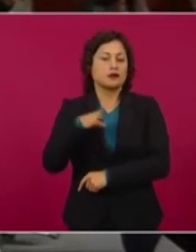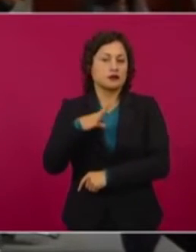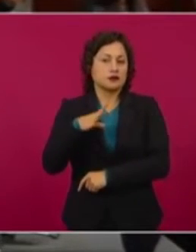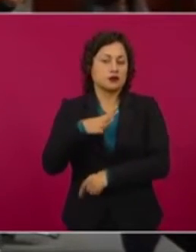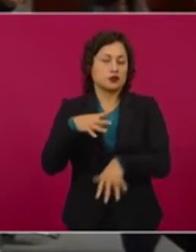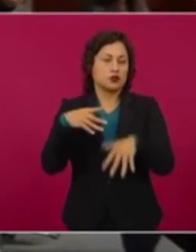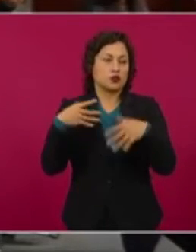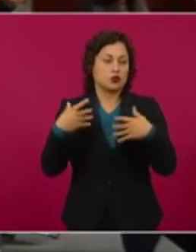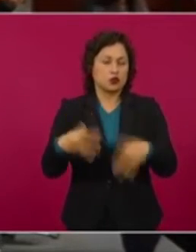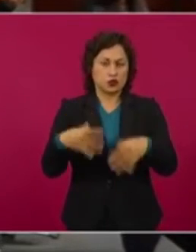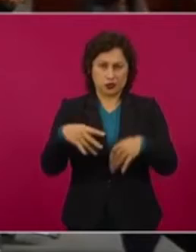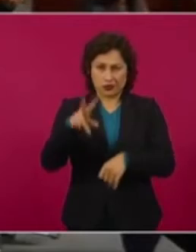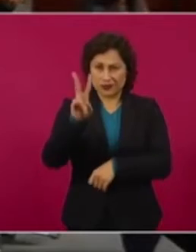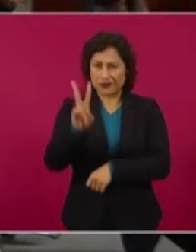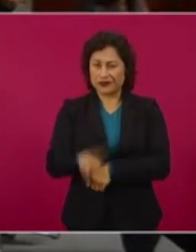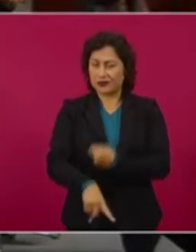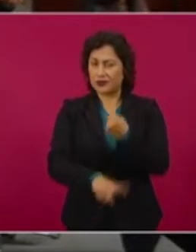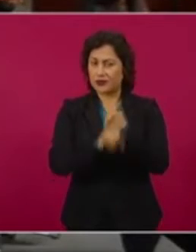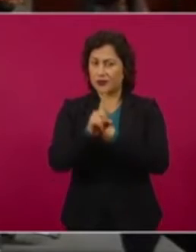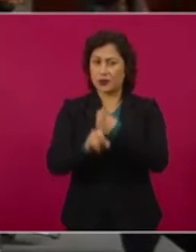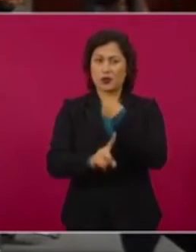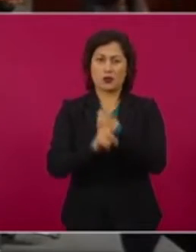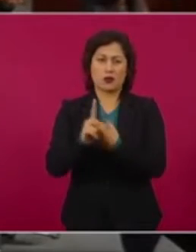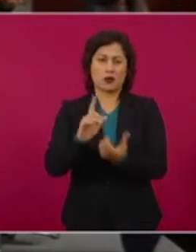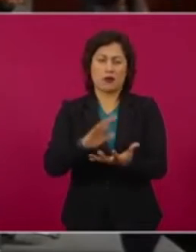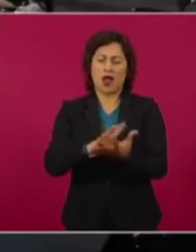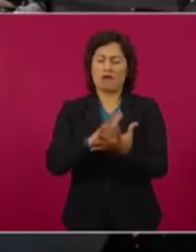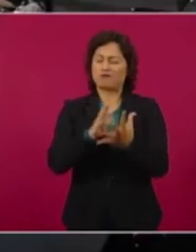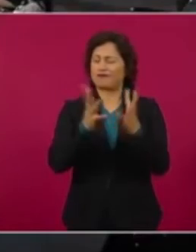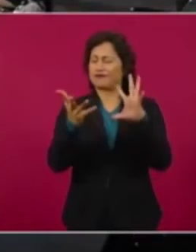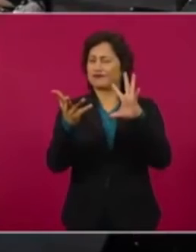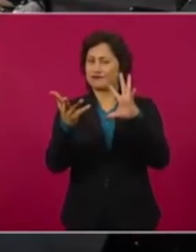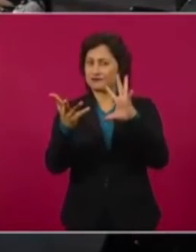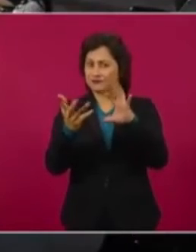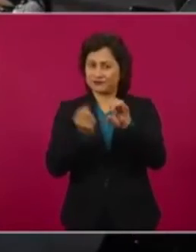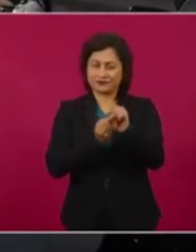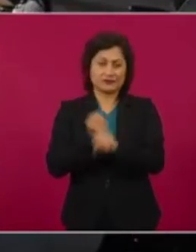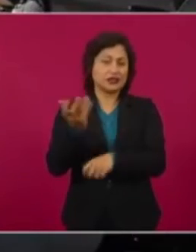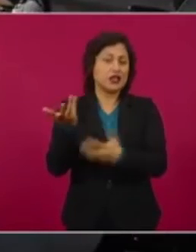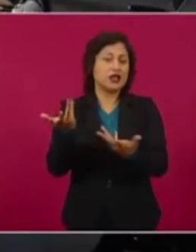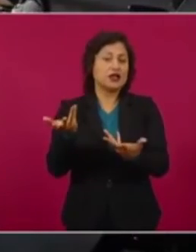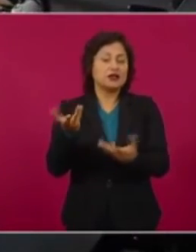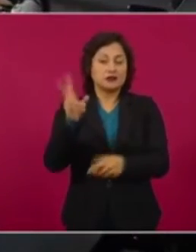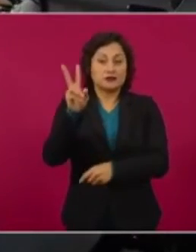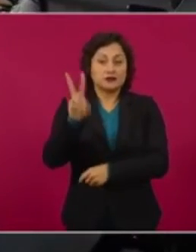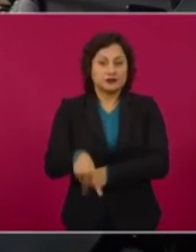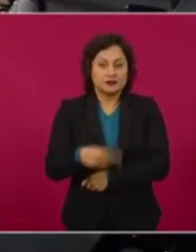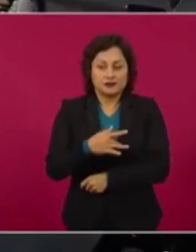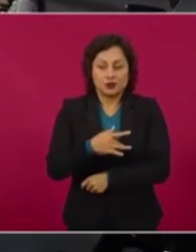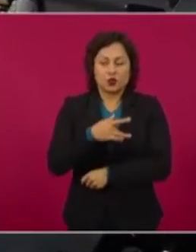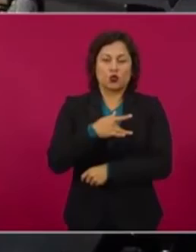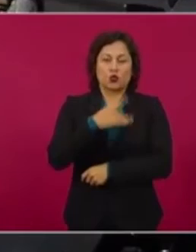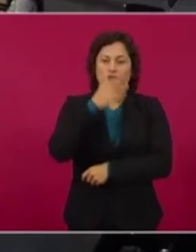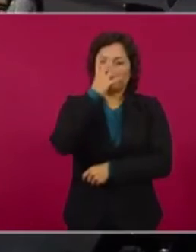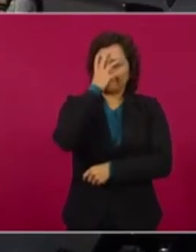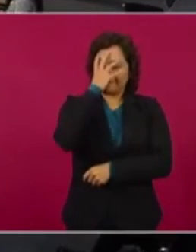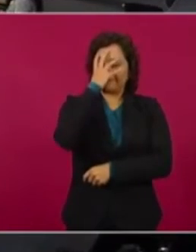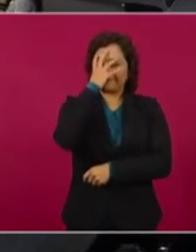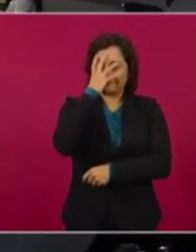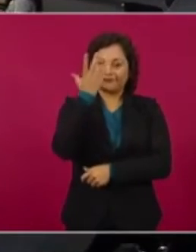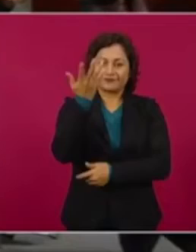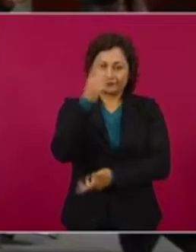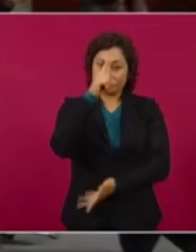muy pues violenta y avergonzante, creo también, para lo